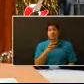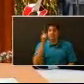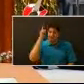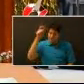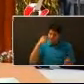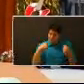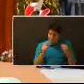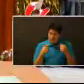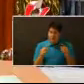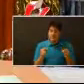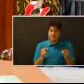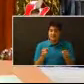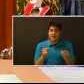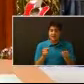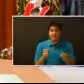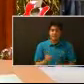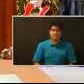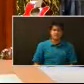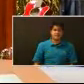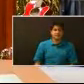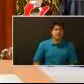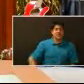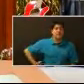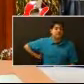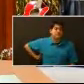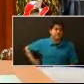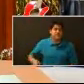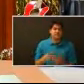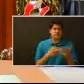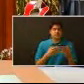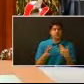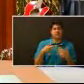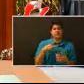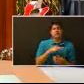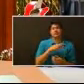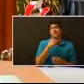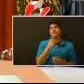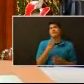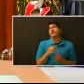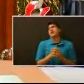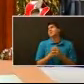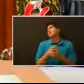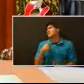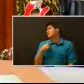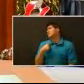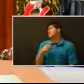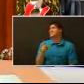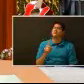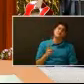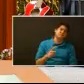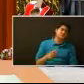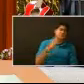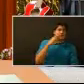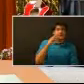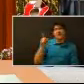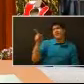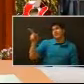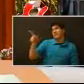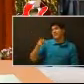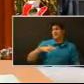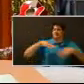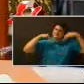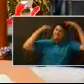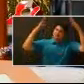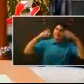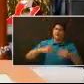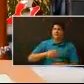hacer. Él lo va a hacer. Y aunque nosotros le digamos, ay, pero Señor, es que, mira, es un gigante.